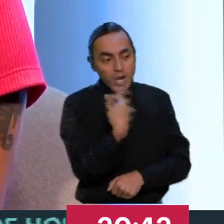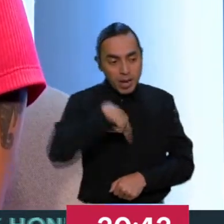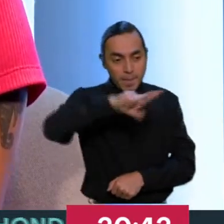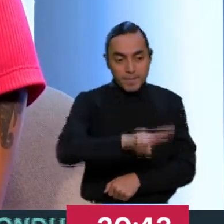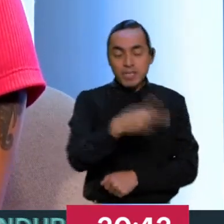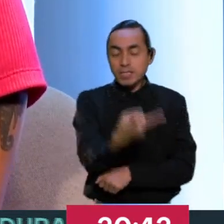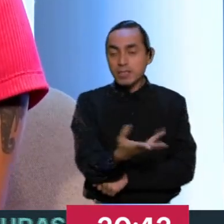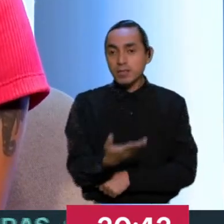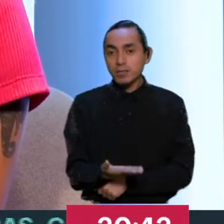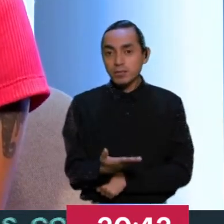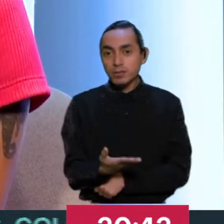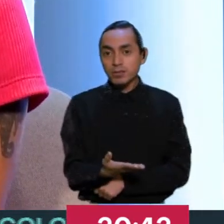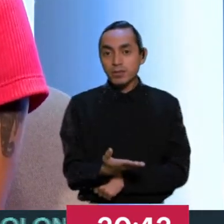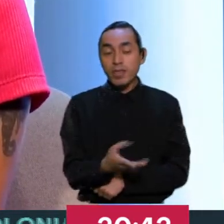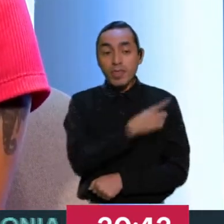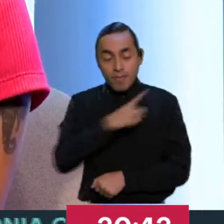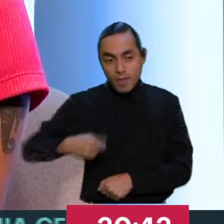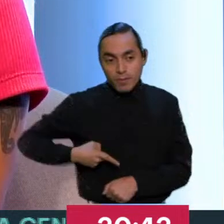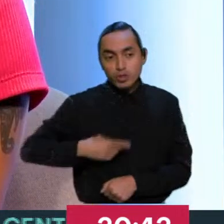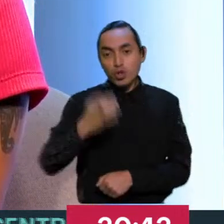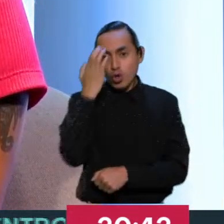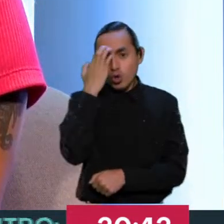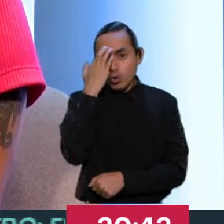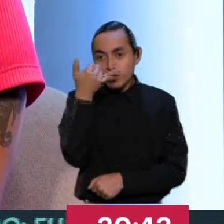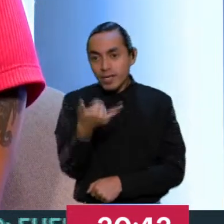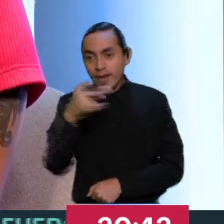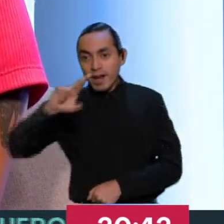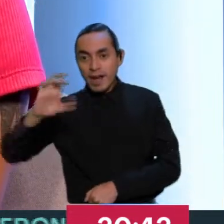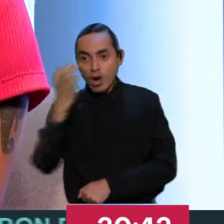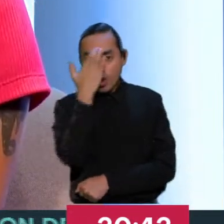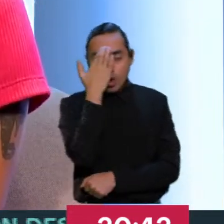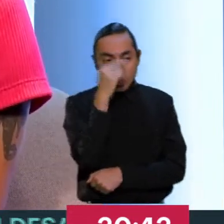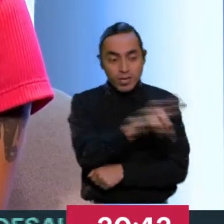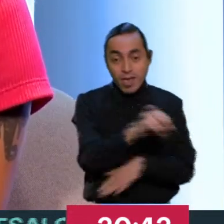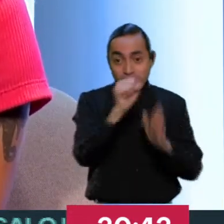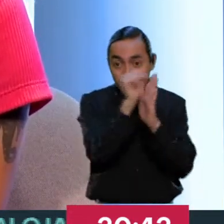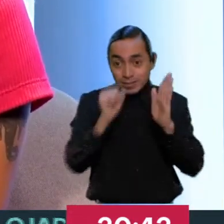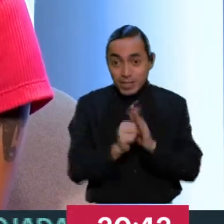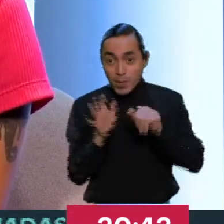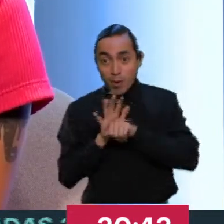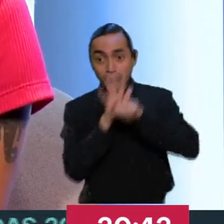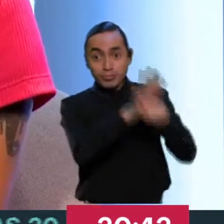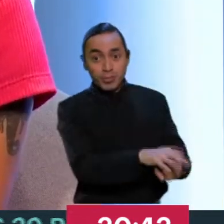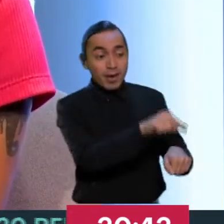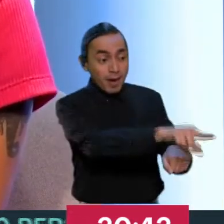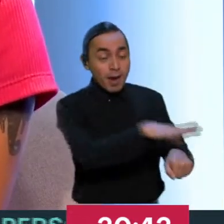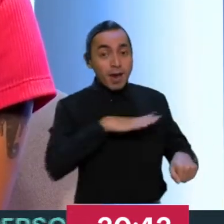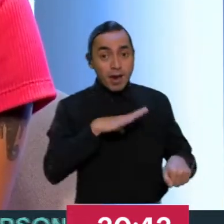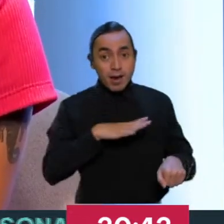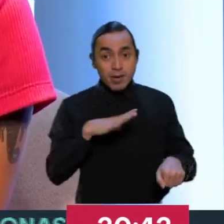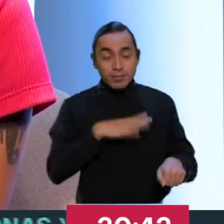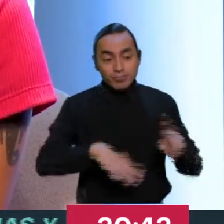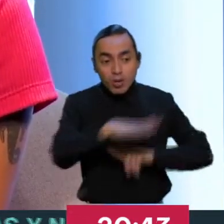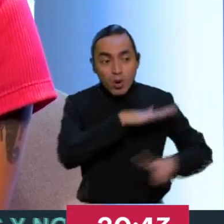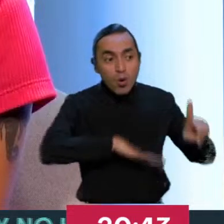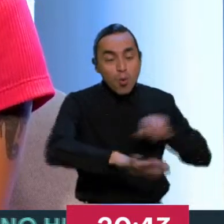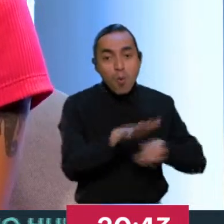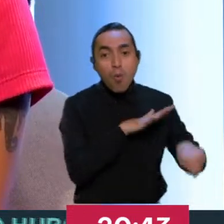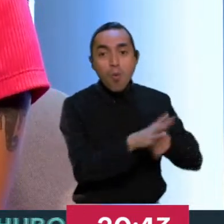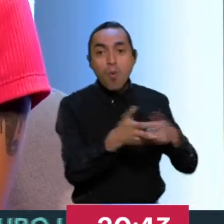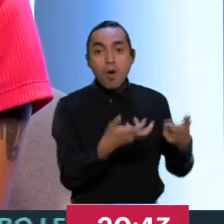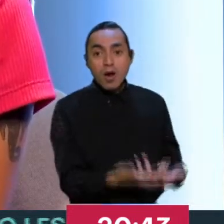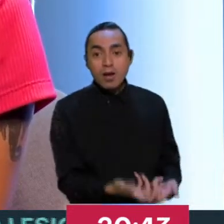justamente conocer y reconocer qué sistemas de opresión les atraviesan a ellas, cuáles son sus realidades